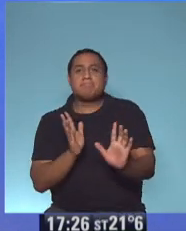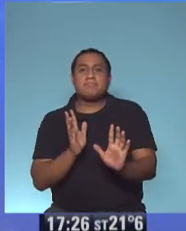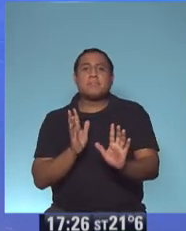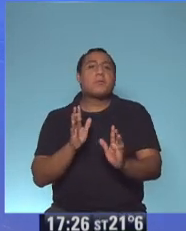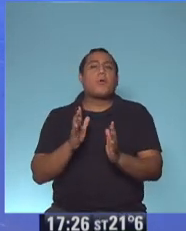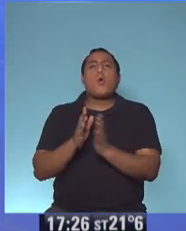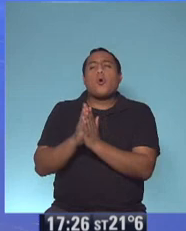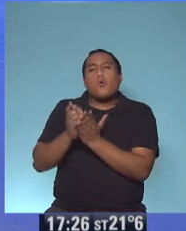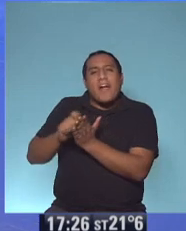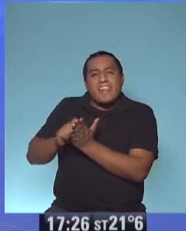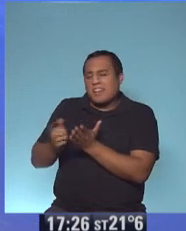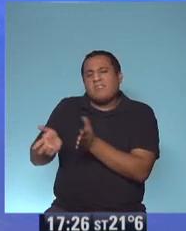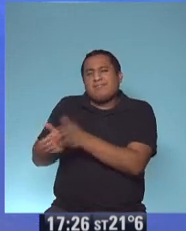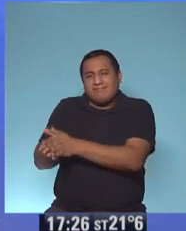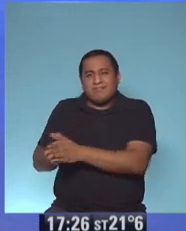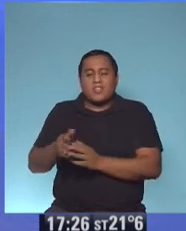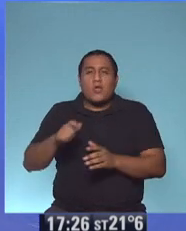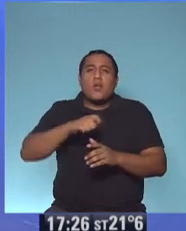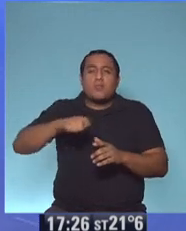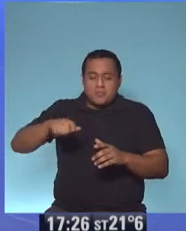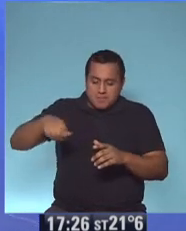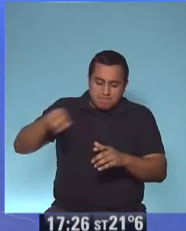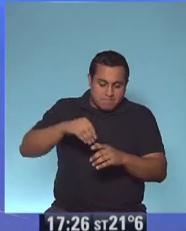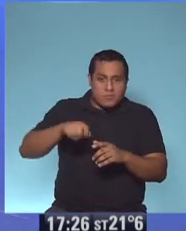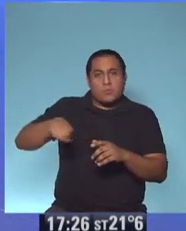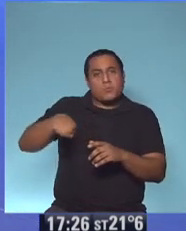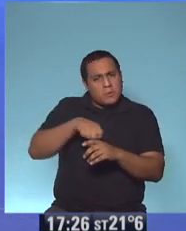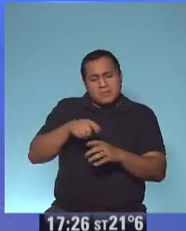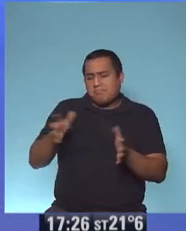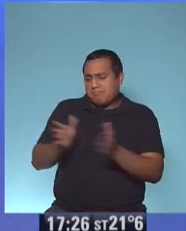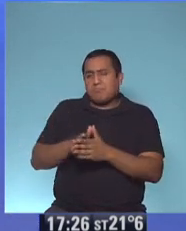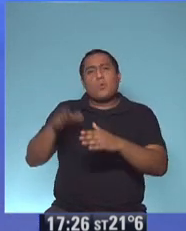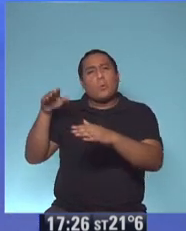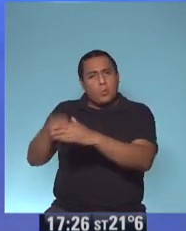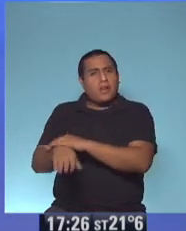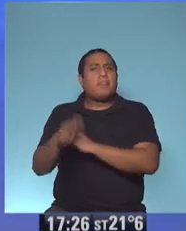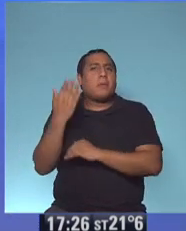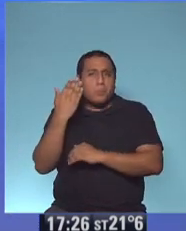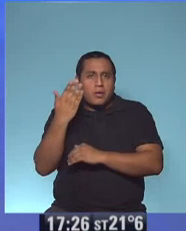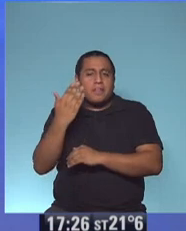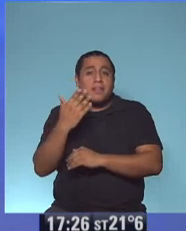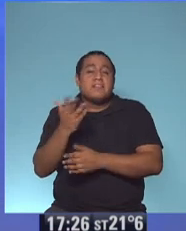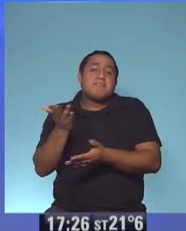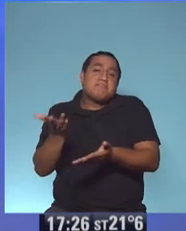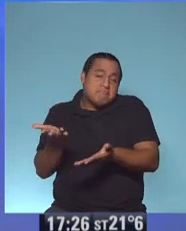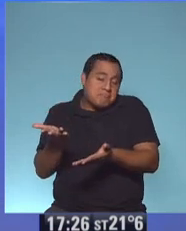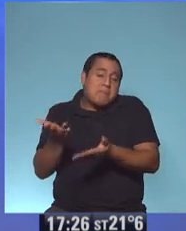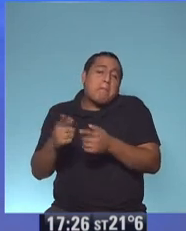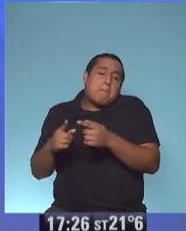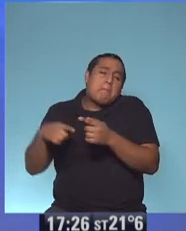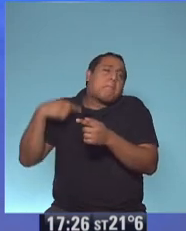los cuadernos, guardar la cartuchera, todo lo que trabajamos hoy. Y lo que quede, quedará